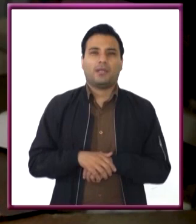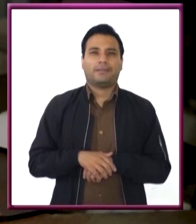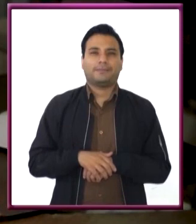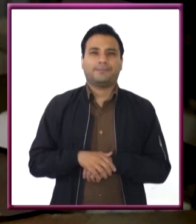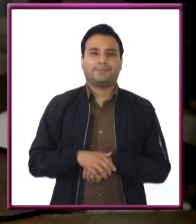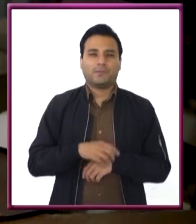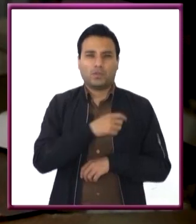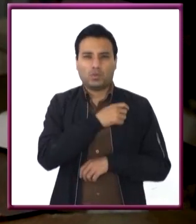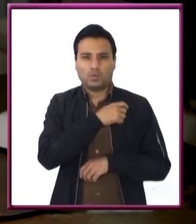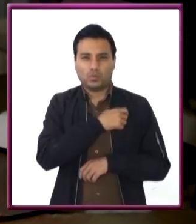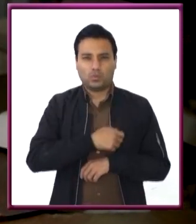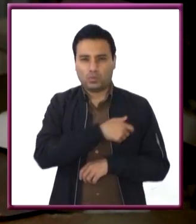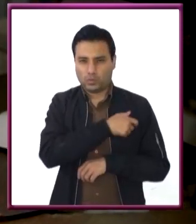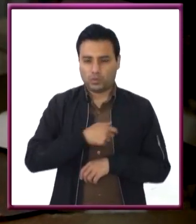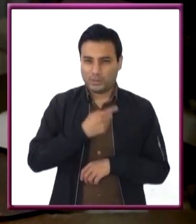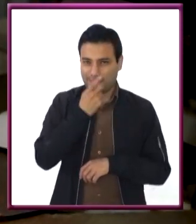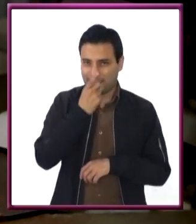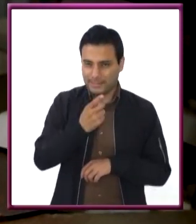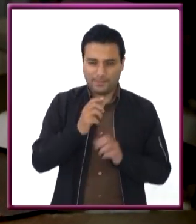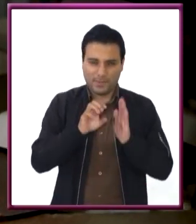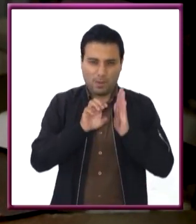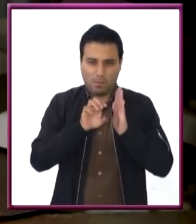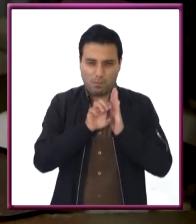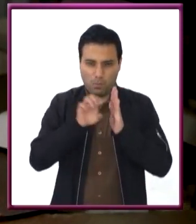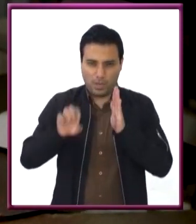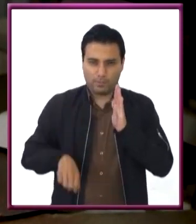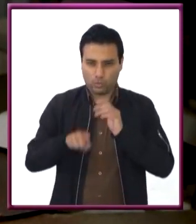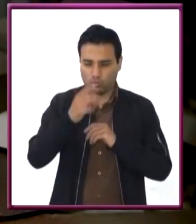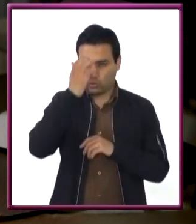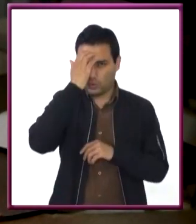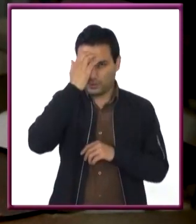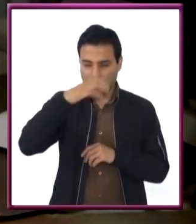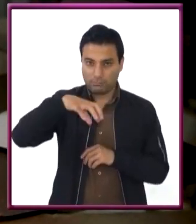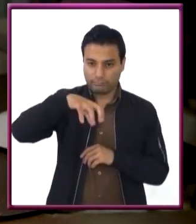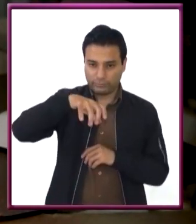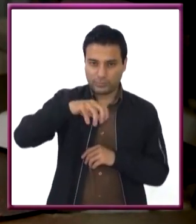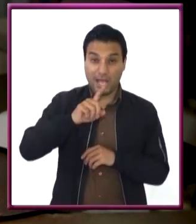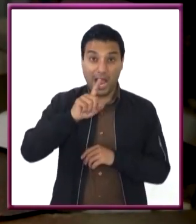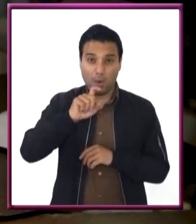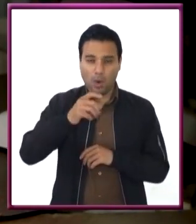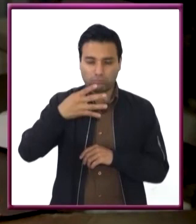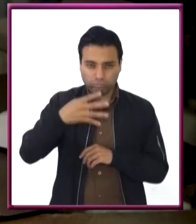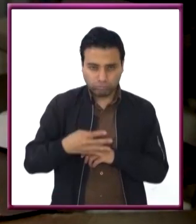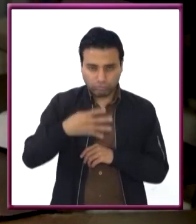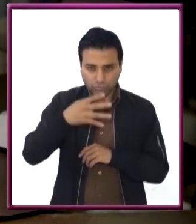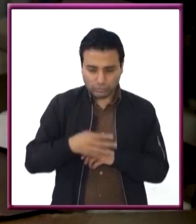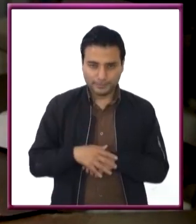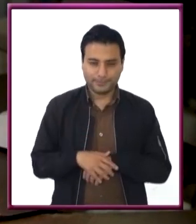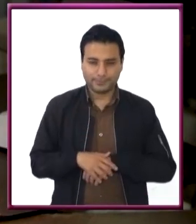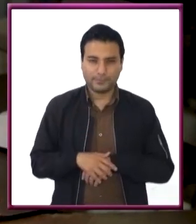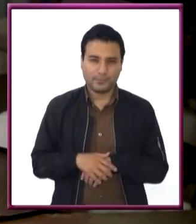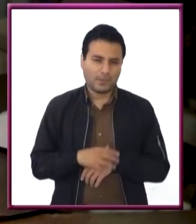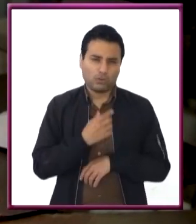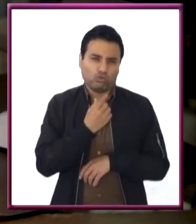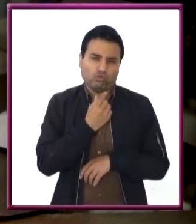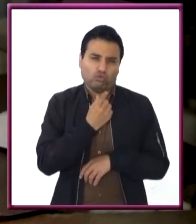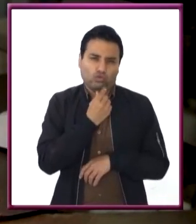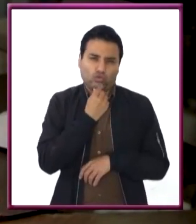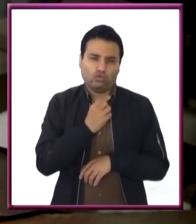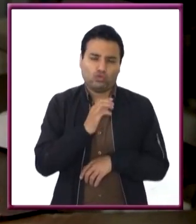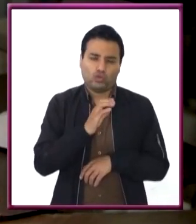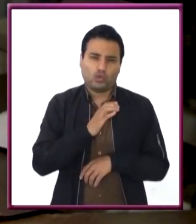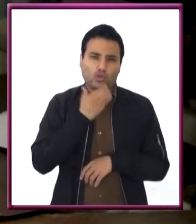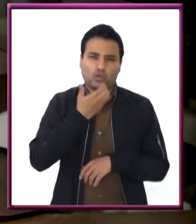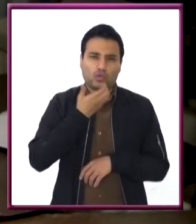Imagina una manguera, cuando abres una llave, sale un flujo de agua. Entonces, cuando somos pequeños,